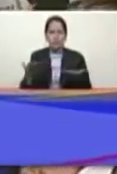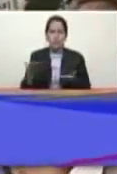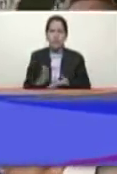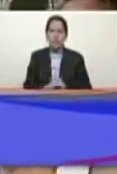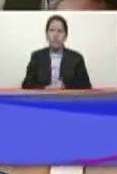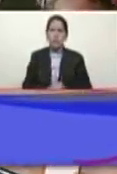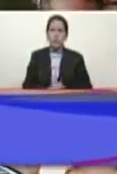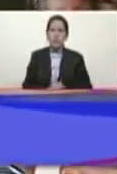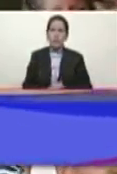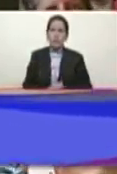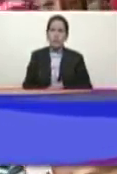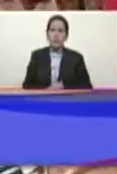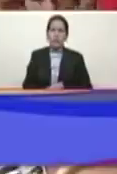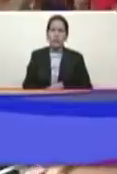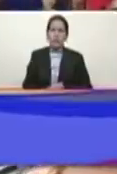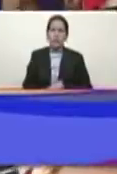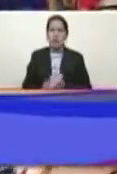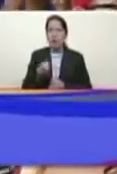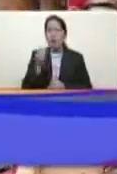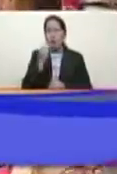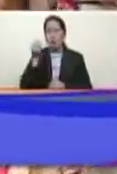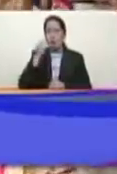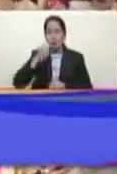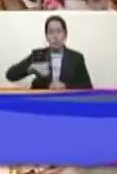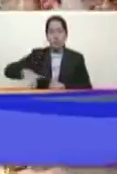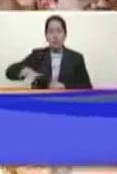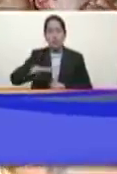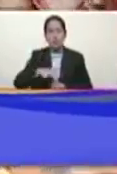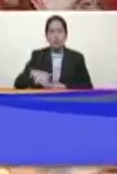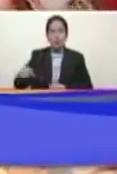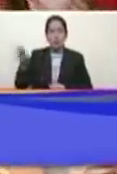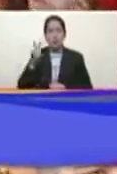de la soberanía alimentaria del pueblo de Venezuela.